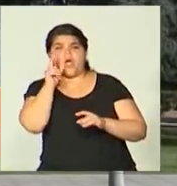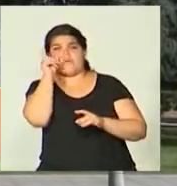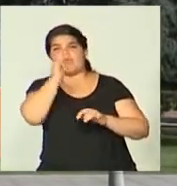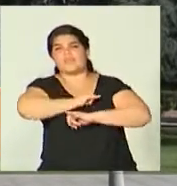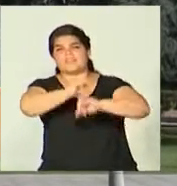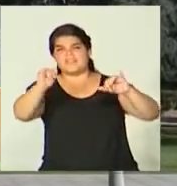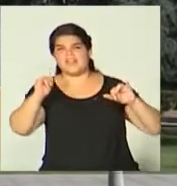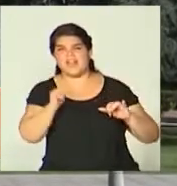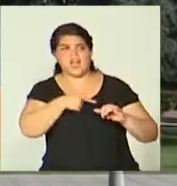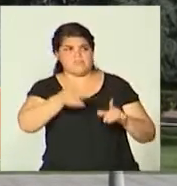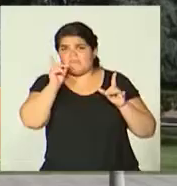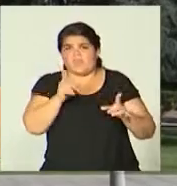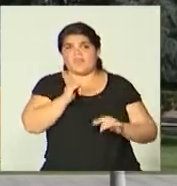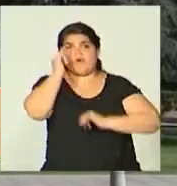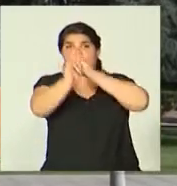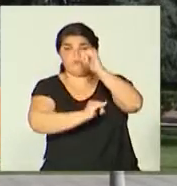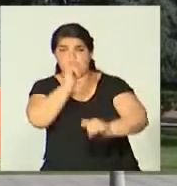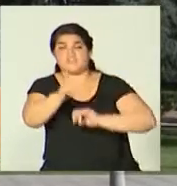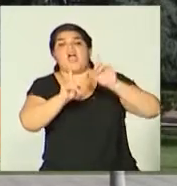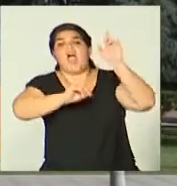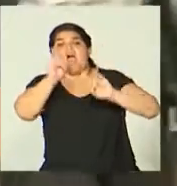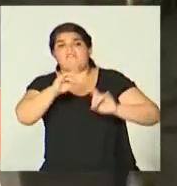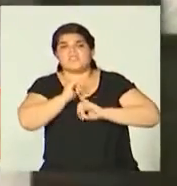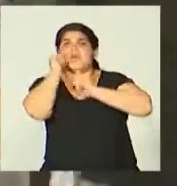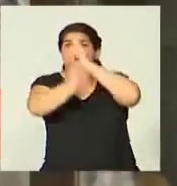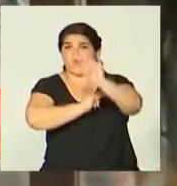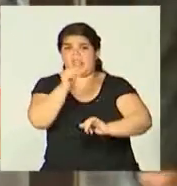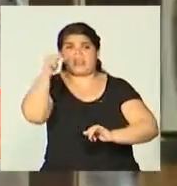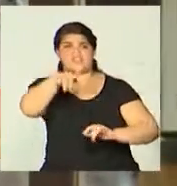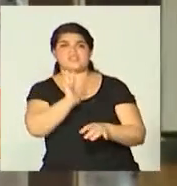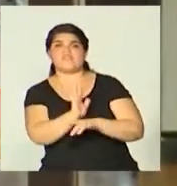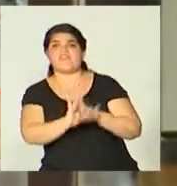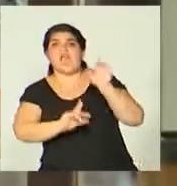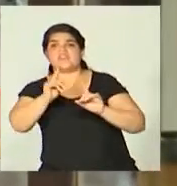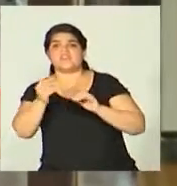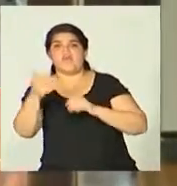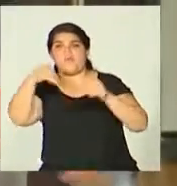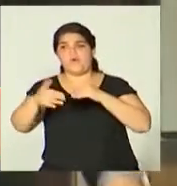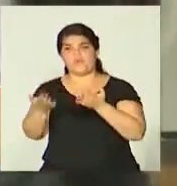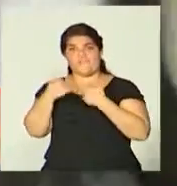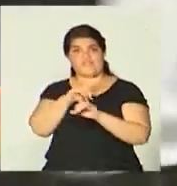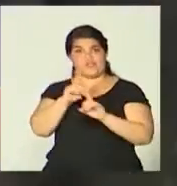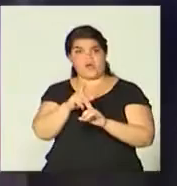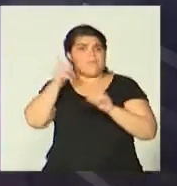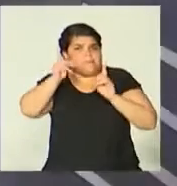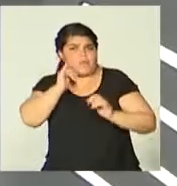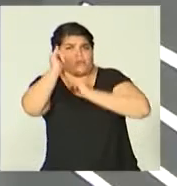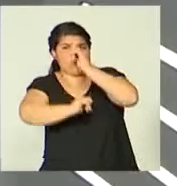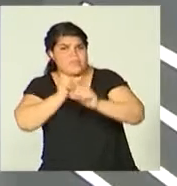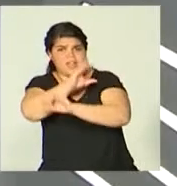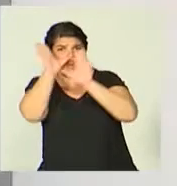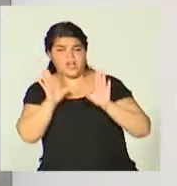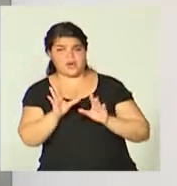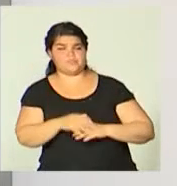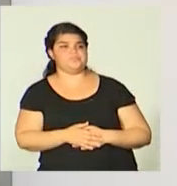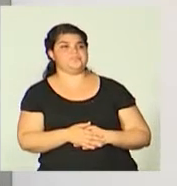aún a costa de poder perder votos de la grave situación que tenía Mendoza. Diputado, hoy Macri